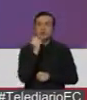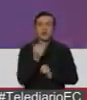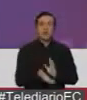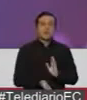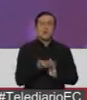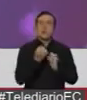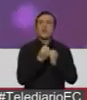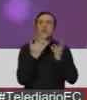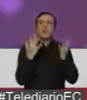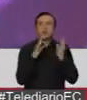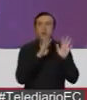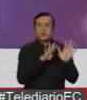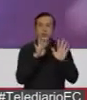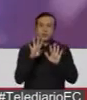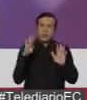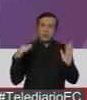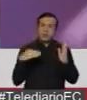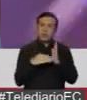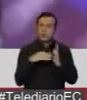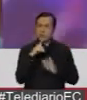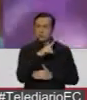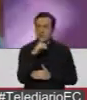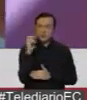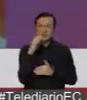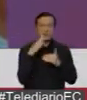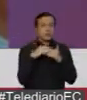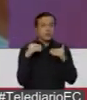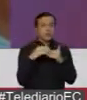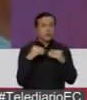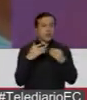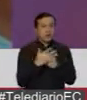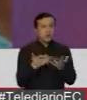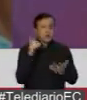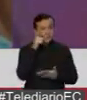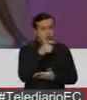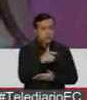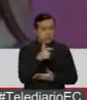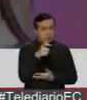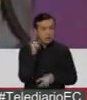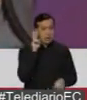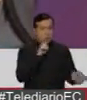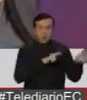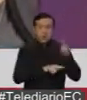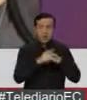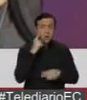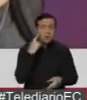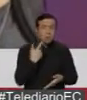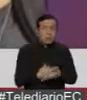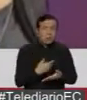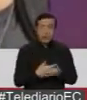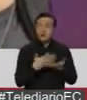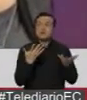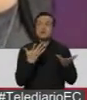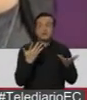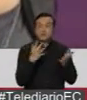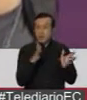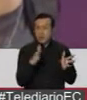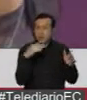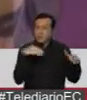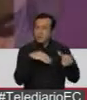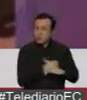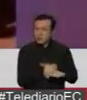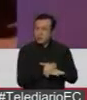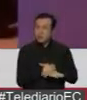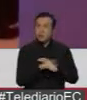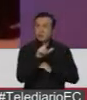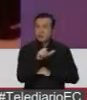de $99,200. Sobre este caso, Fiscalía no encontró pruebas suficientes y fue archivado. Daniel Salcedo